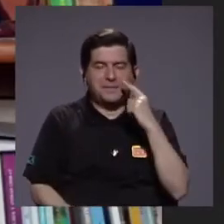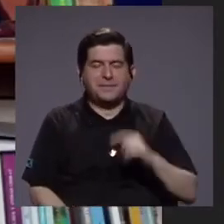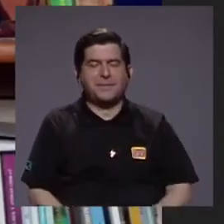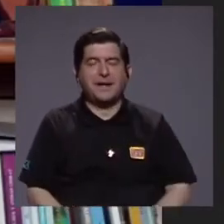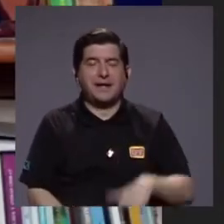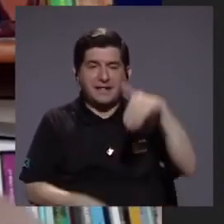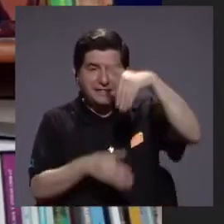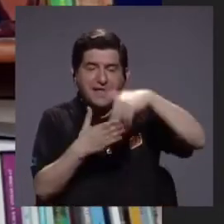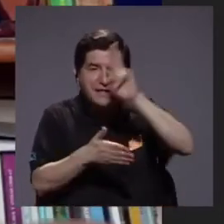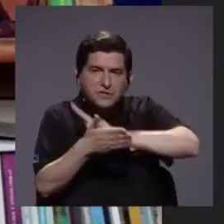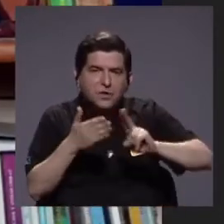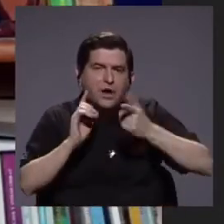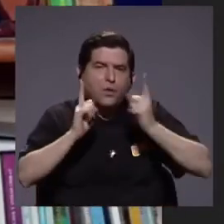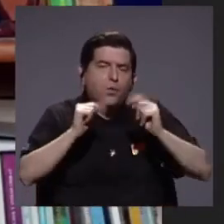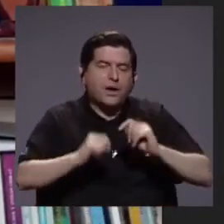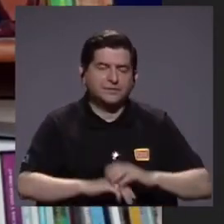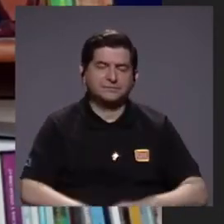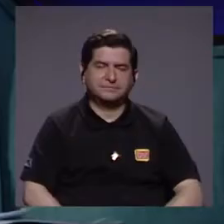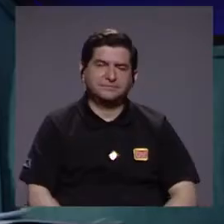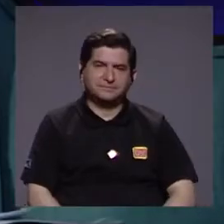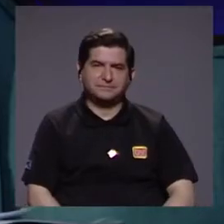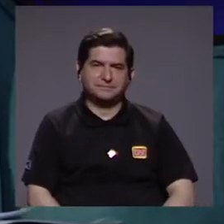universidad?